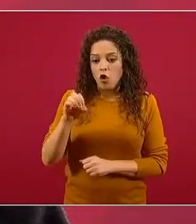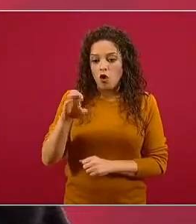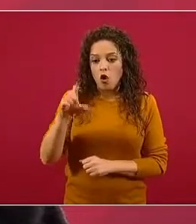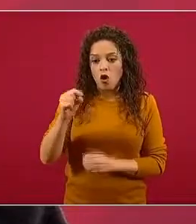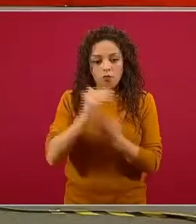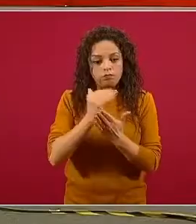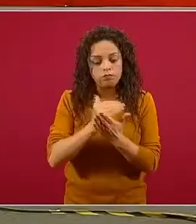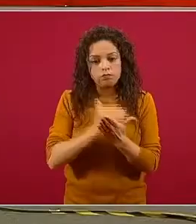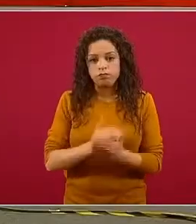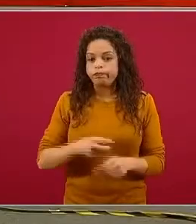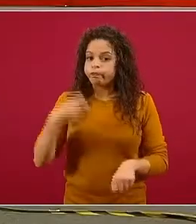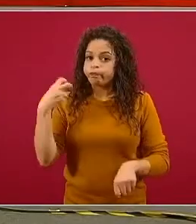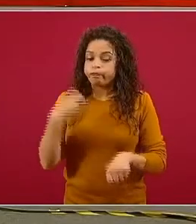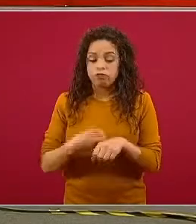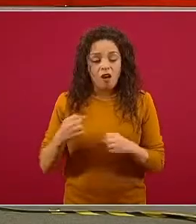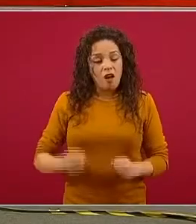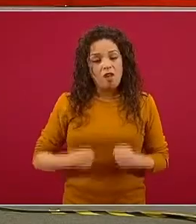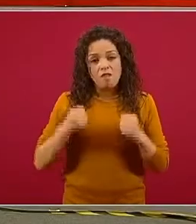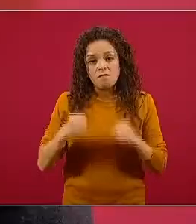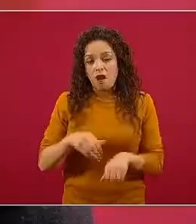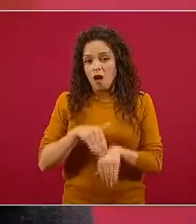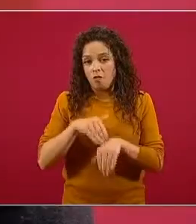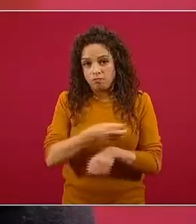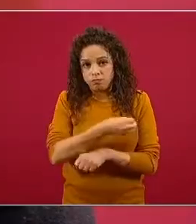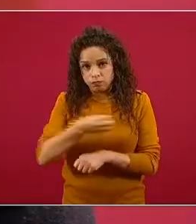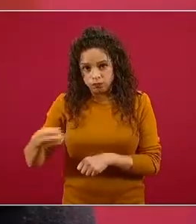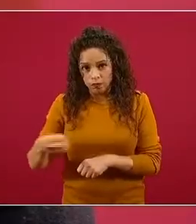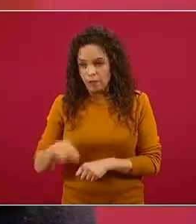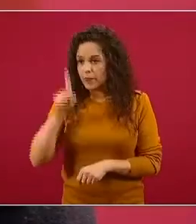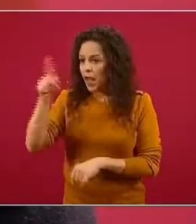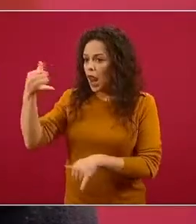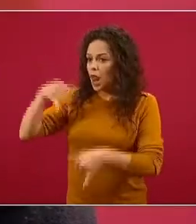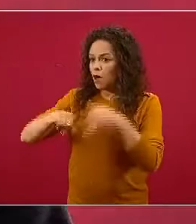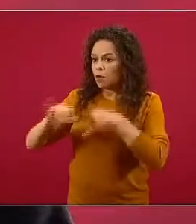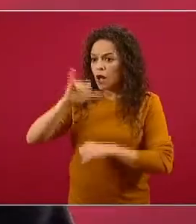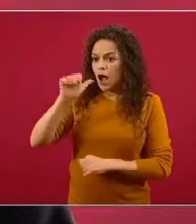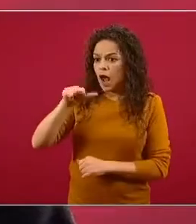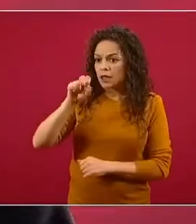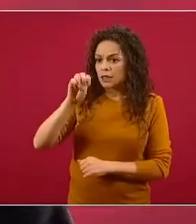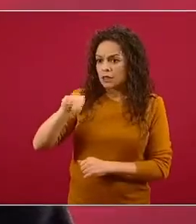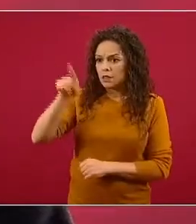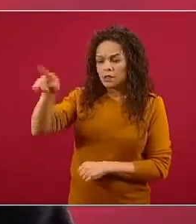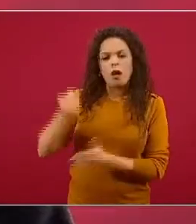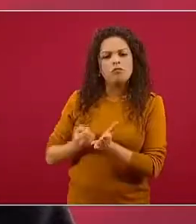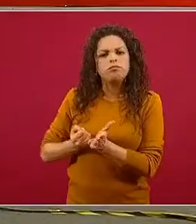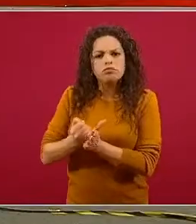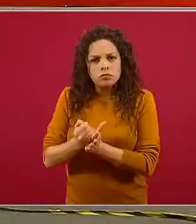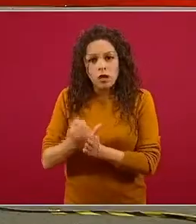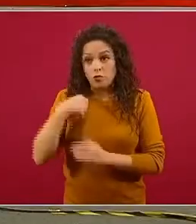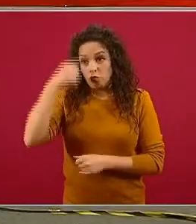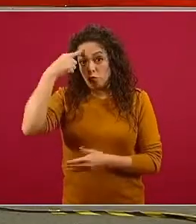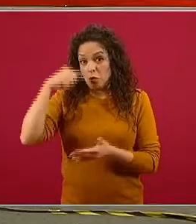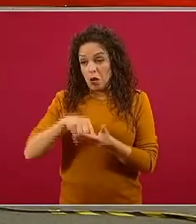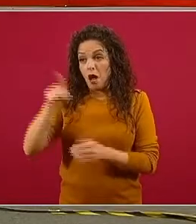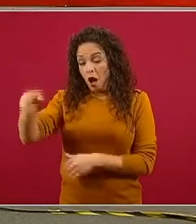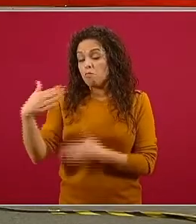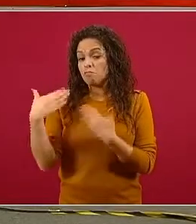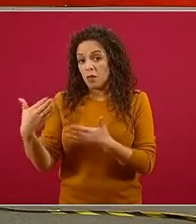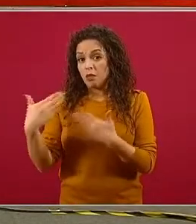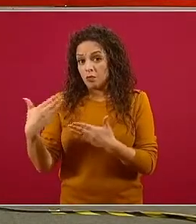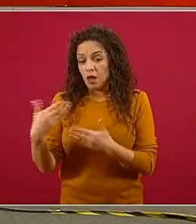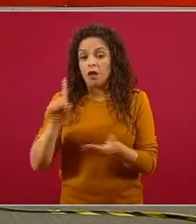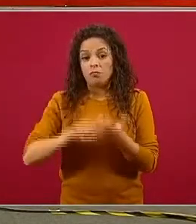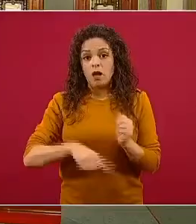específico de Janssen, ellos decidieron hacer algo que nos parece una muy buena práctica, seguramente sentará un precedente muy